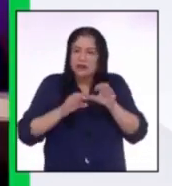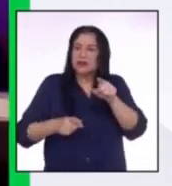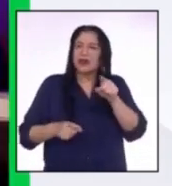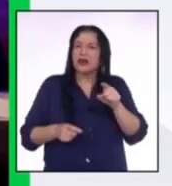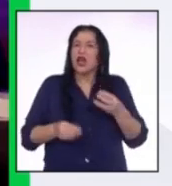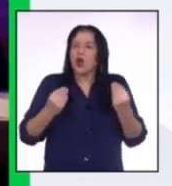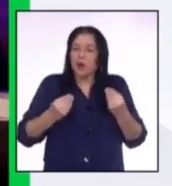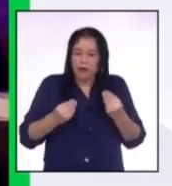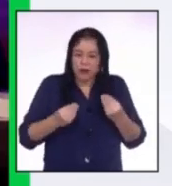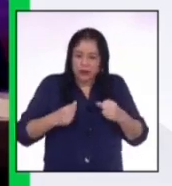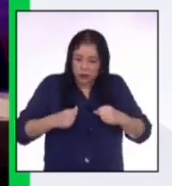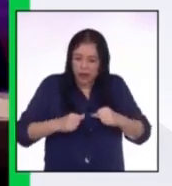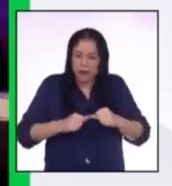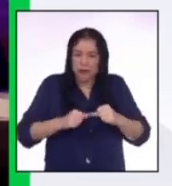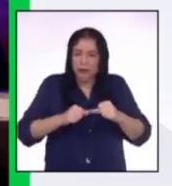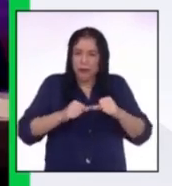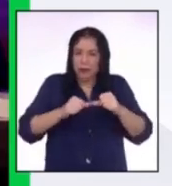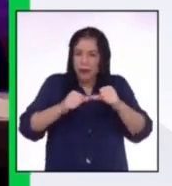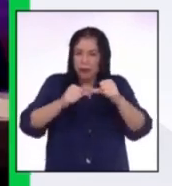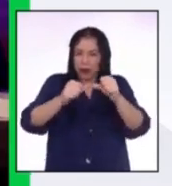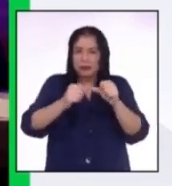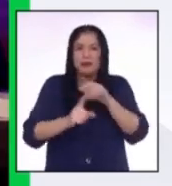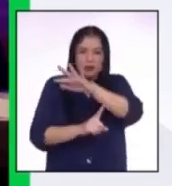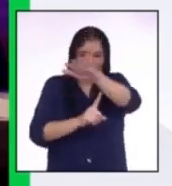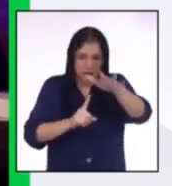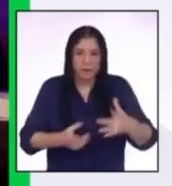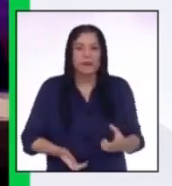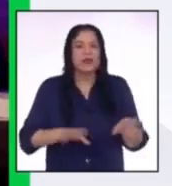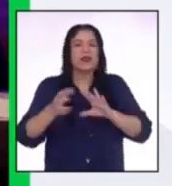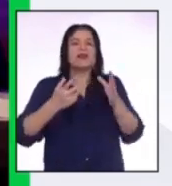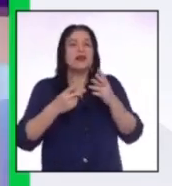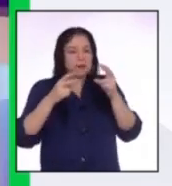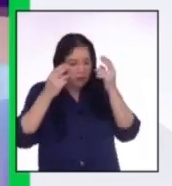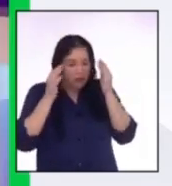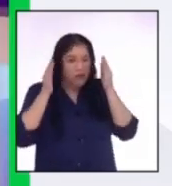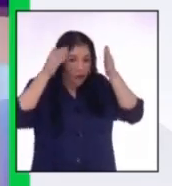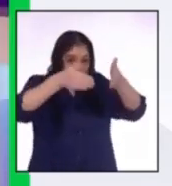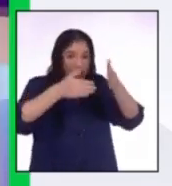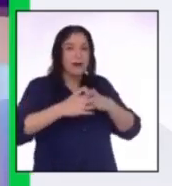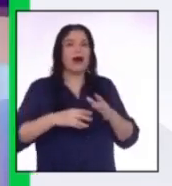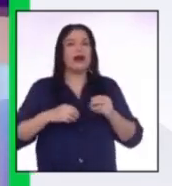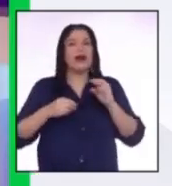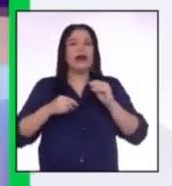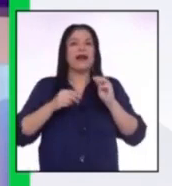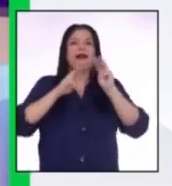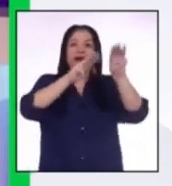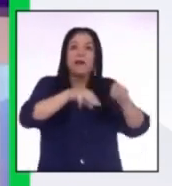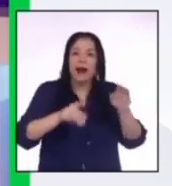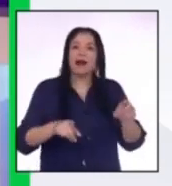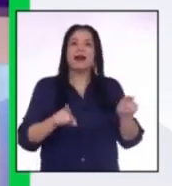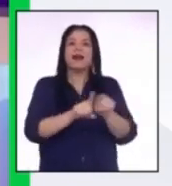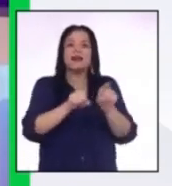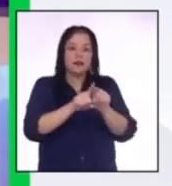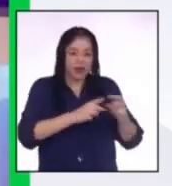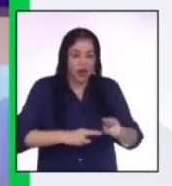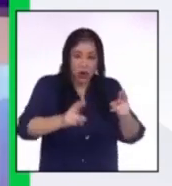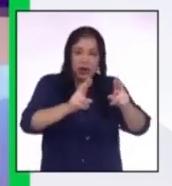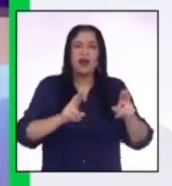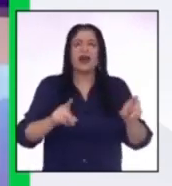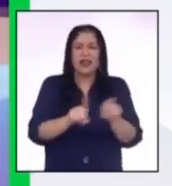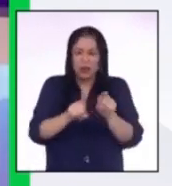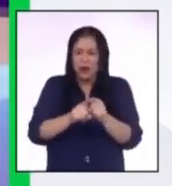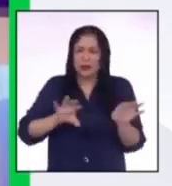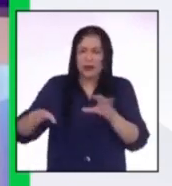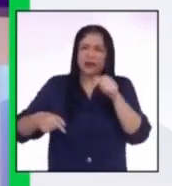que antes se jugaba más en los desiertos en los bosques en el mar en zonas alejadas ahora también se tiene que jugar con la misma